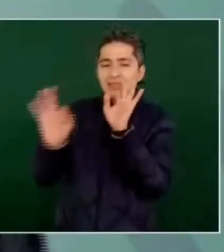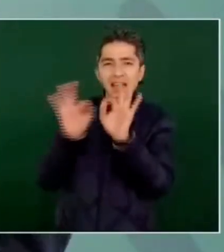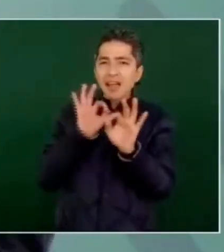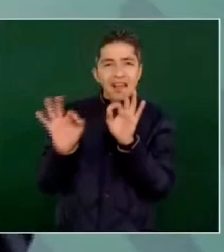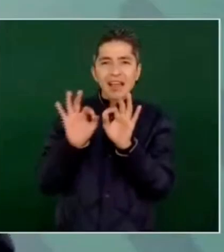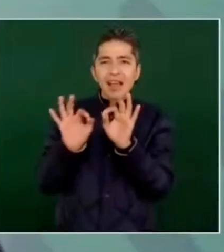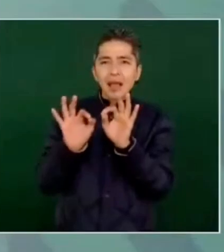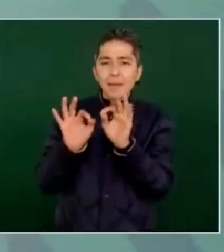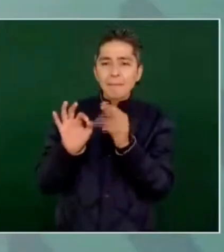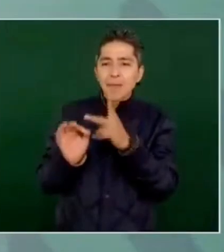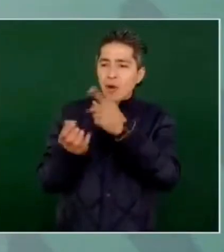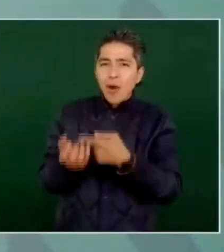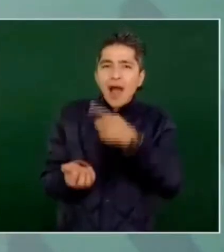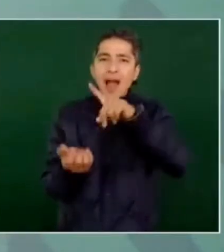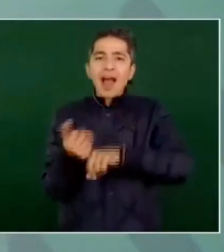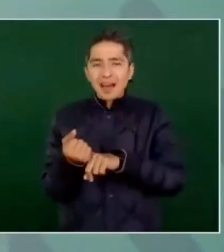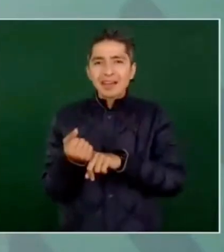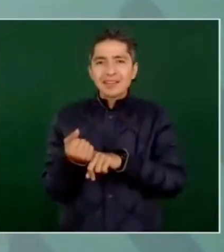tizna.